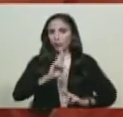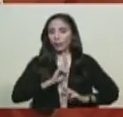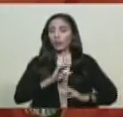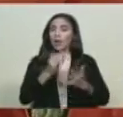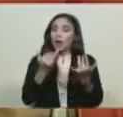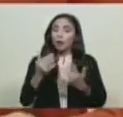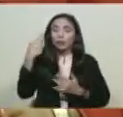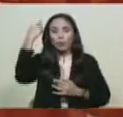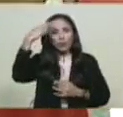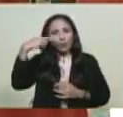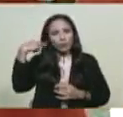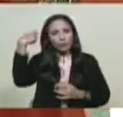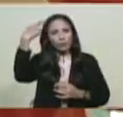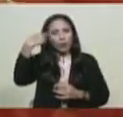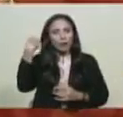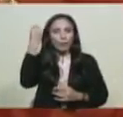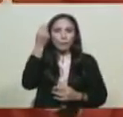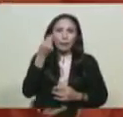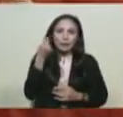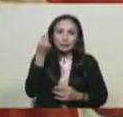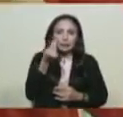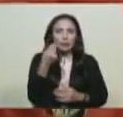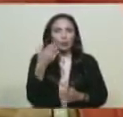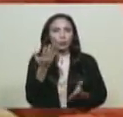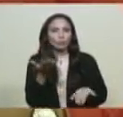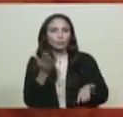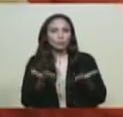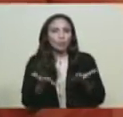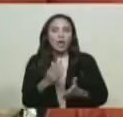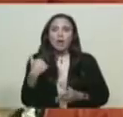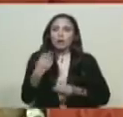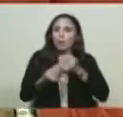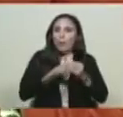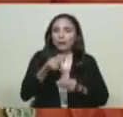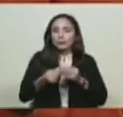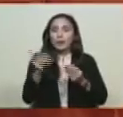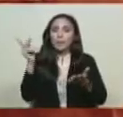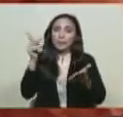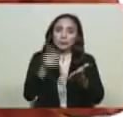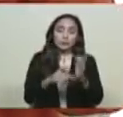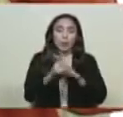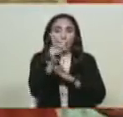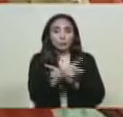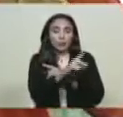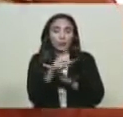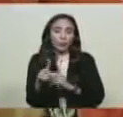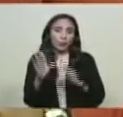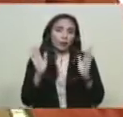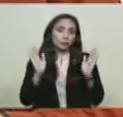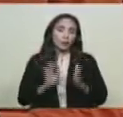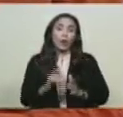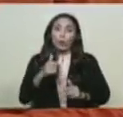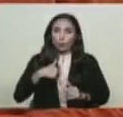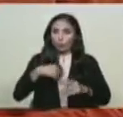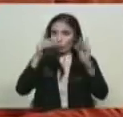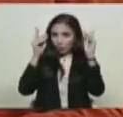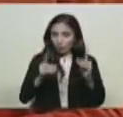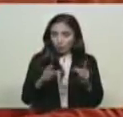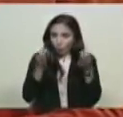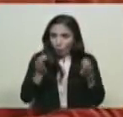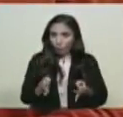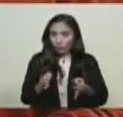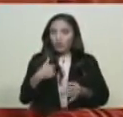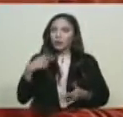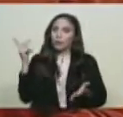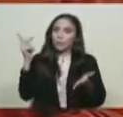reflexionando, pensando qué vamos a hacer en relación a esa cumbre de las Américas, y cuando ya esté totalmente decidido, así lo anunciaré.